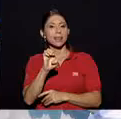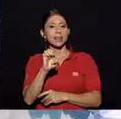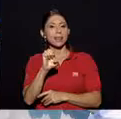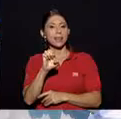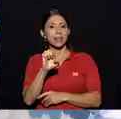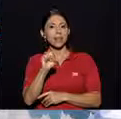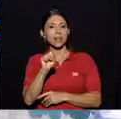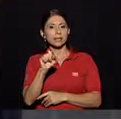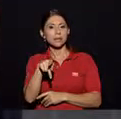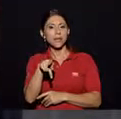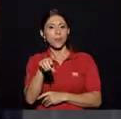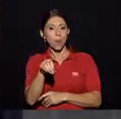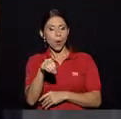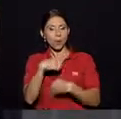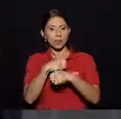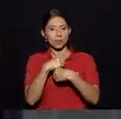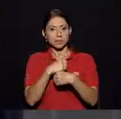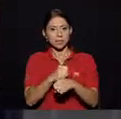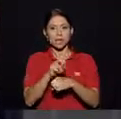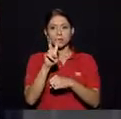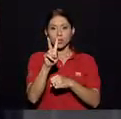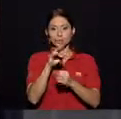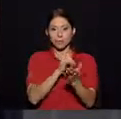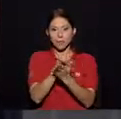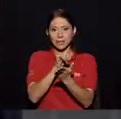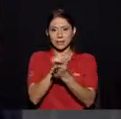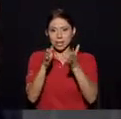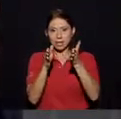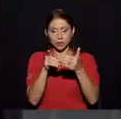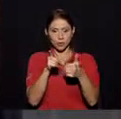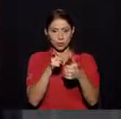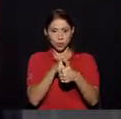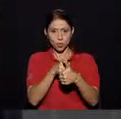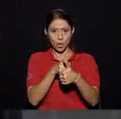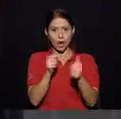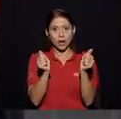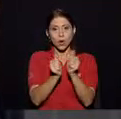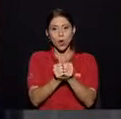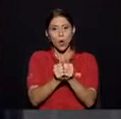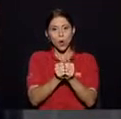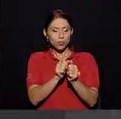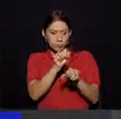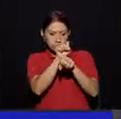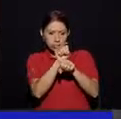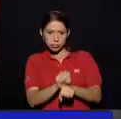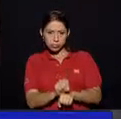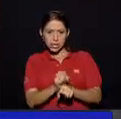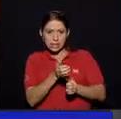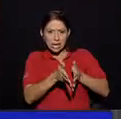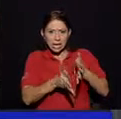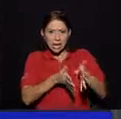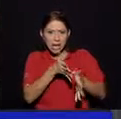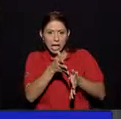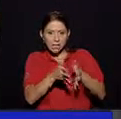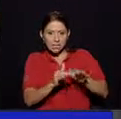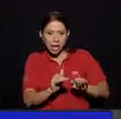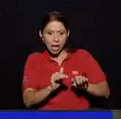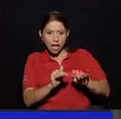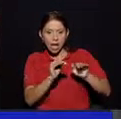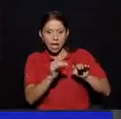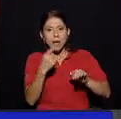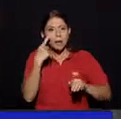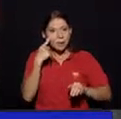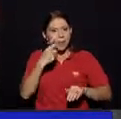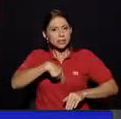nos hiciera 2 investigaciones, una que tiene que ver con patrones de crianza, para ver si comprendemos mejor qué es